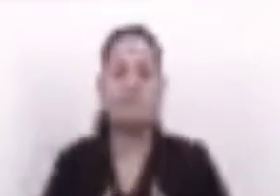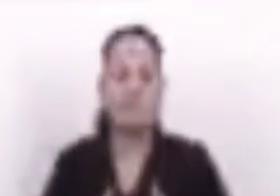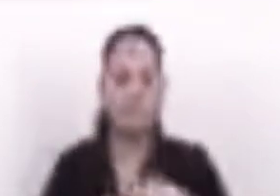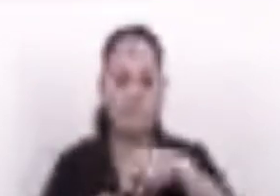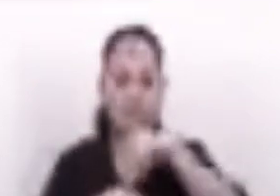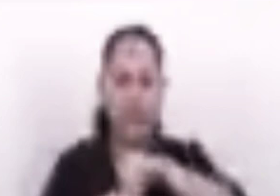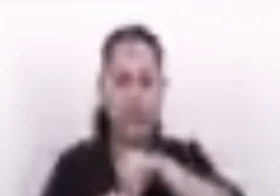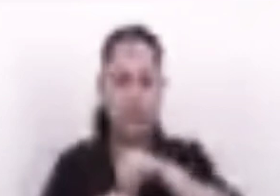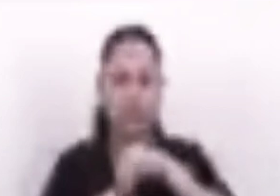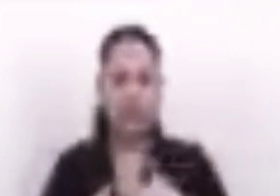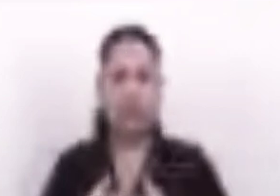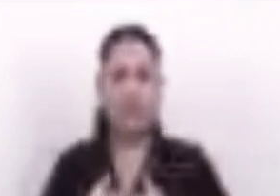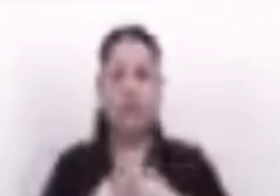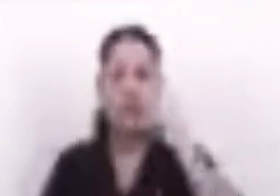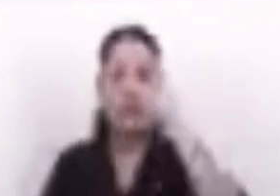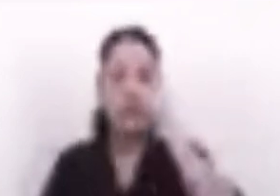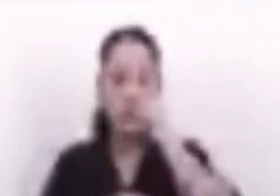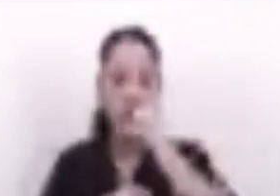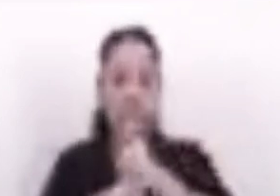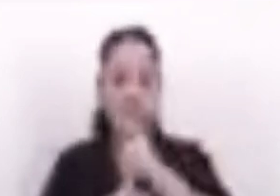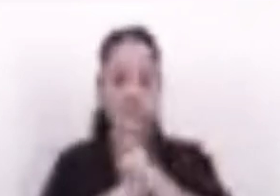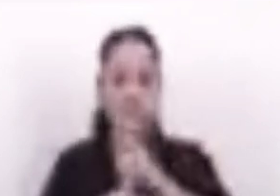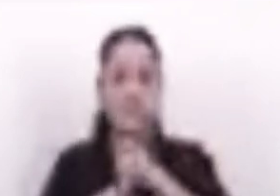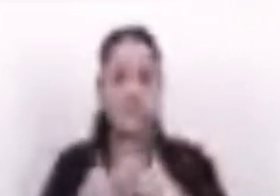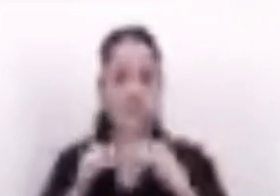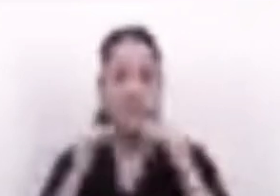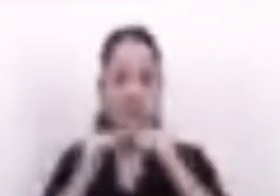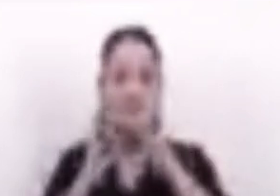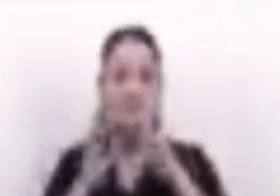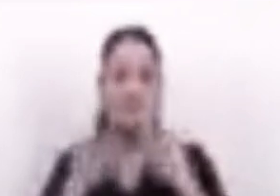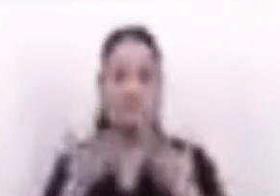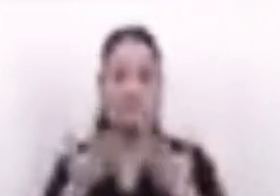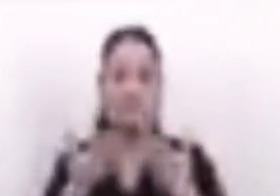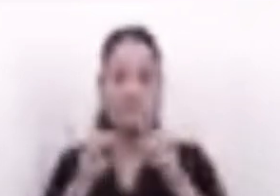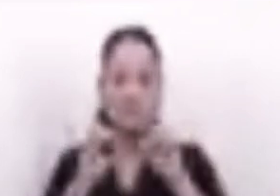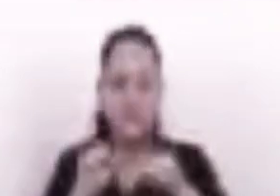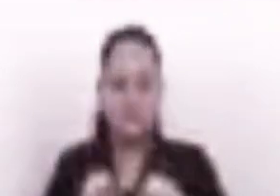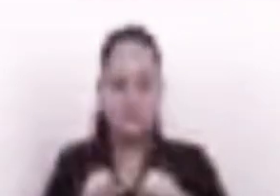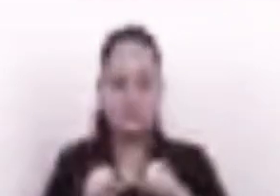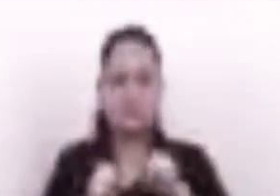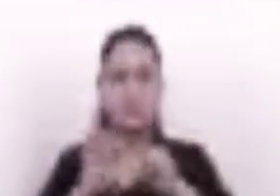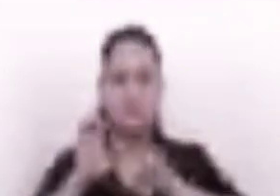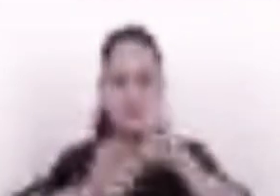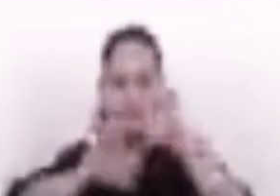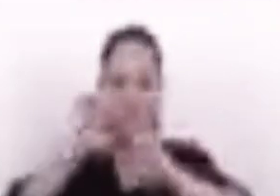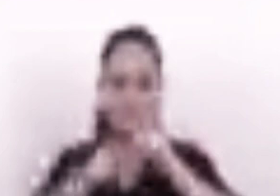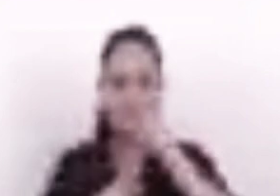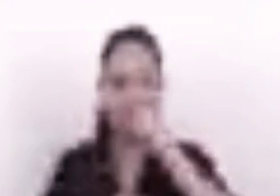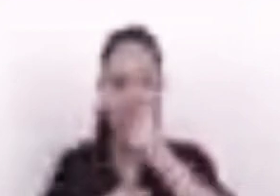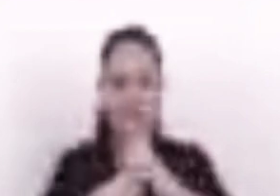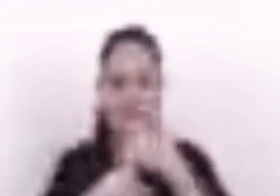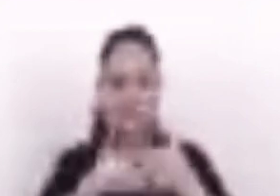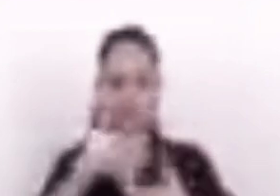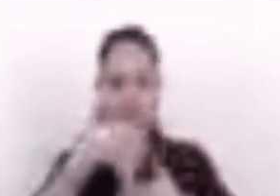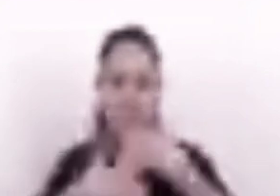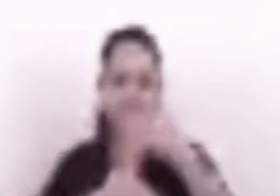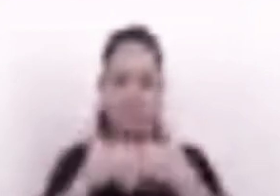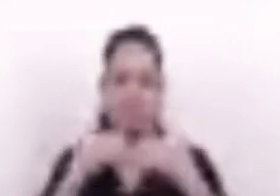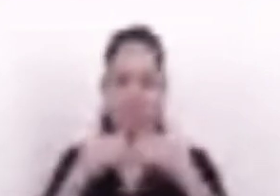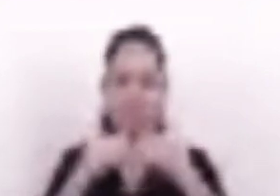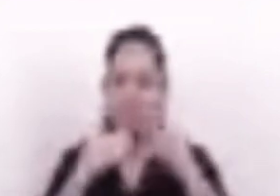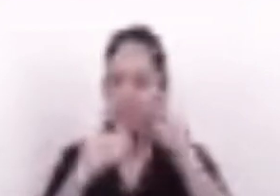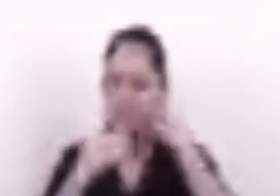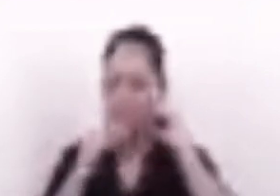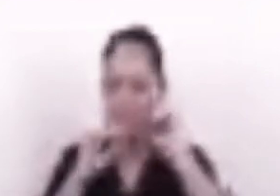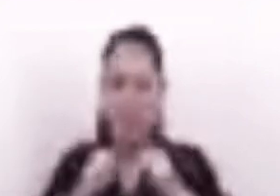cuente debidamente. Y eso solo se consigue con la vigilancia adecuada en el proceso. Eso